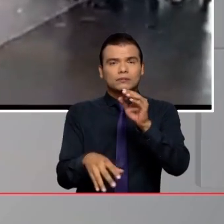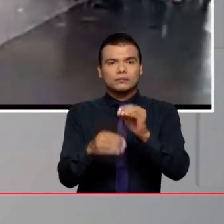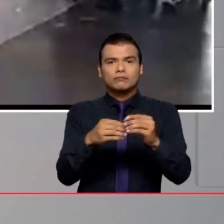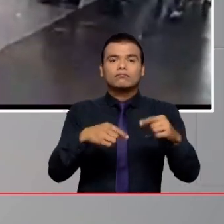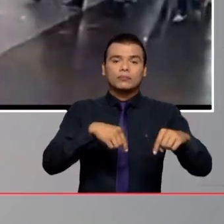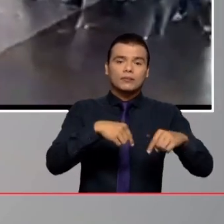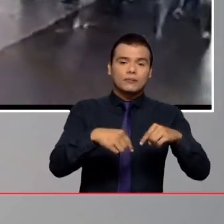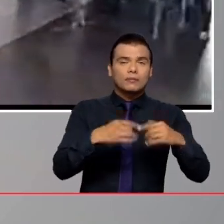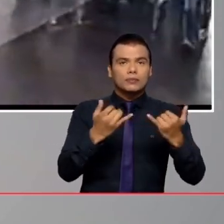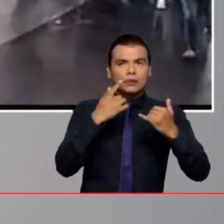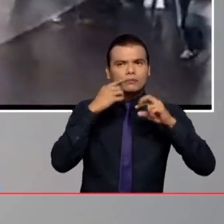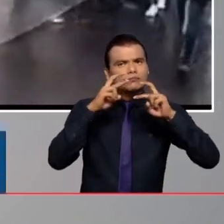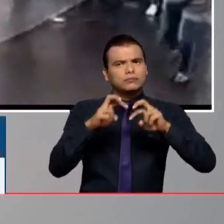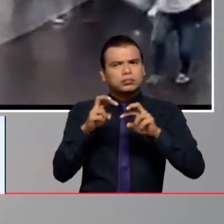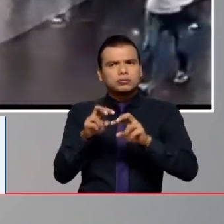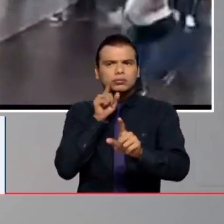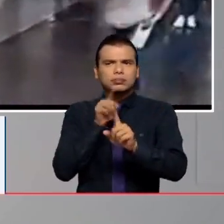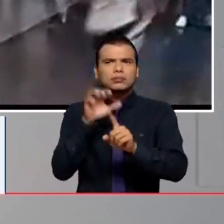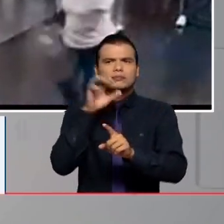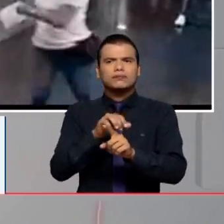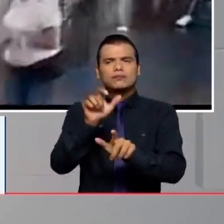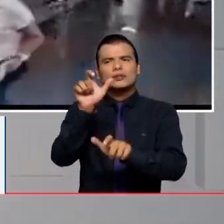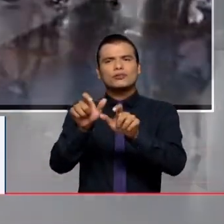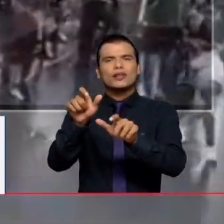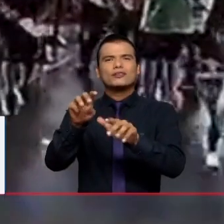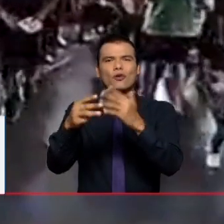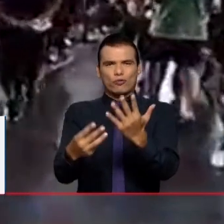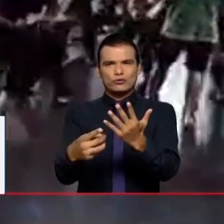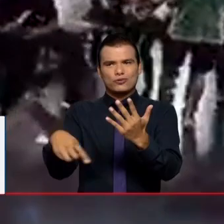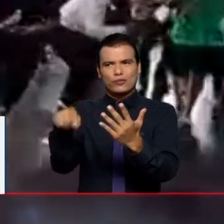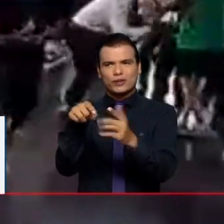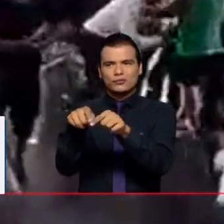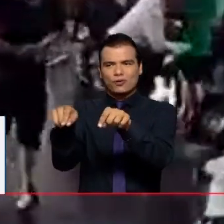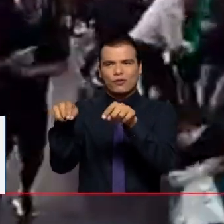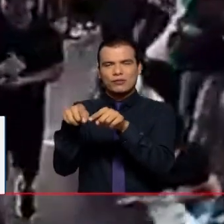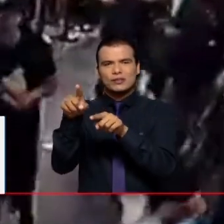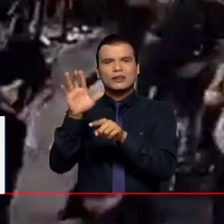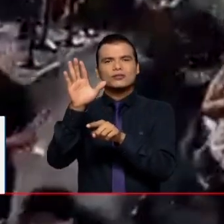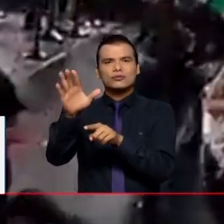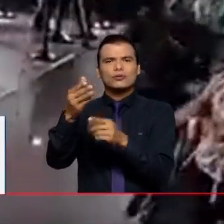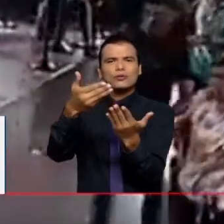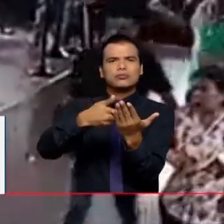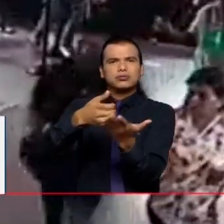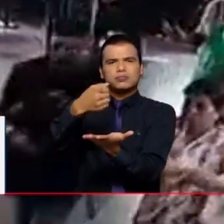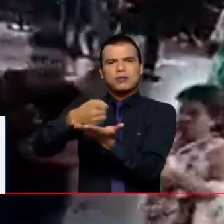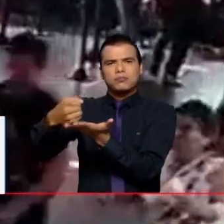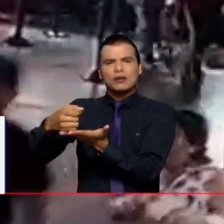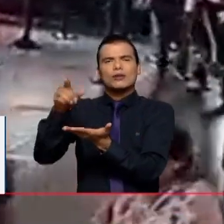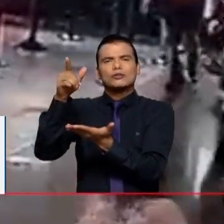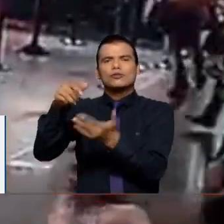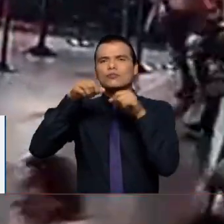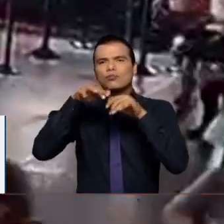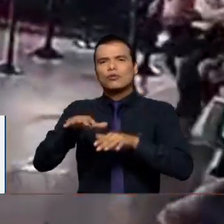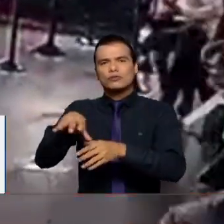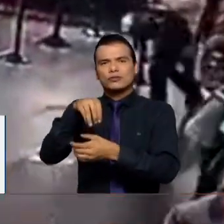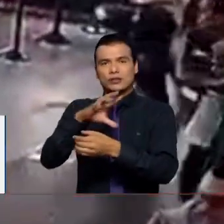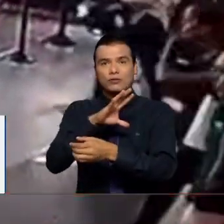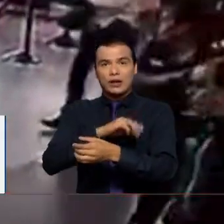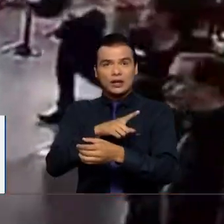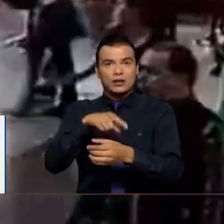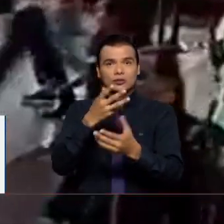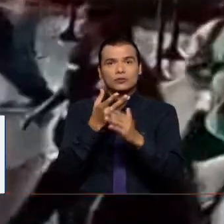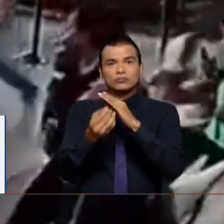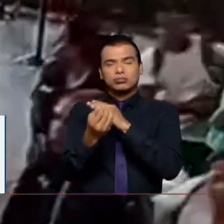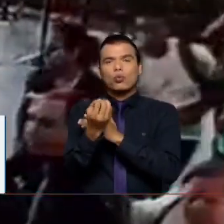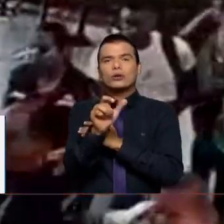Y las autoridades avanzan en la búsqueda de 8 hombres armados que irrumpieron en la Oficina de Instrumentos Públicos de Cali y se robaron